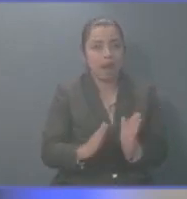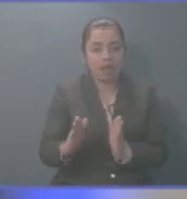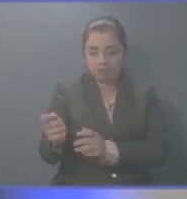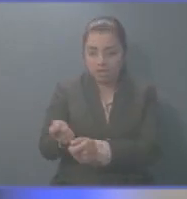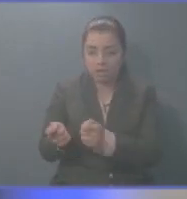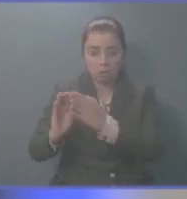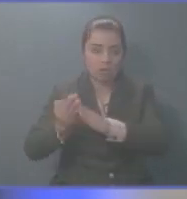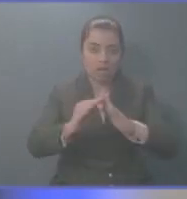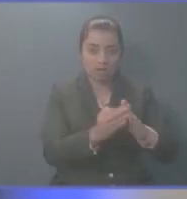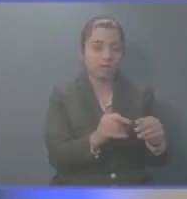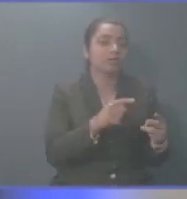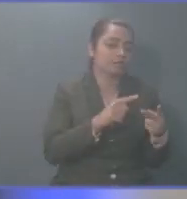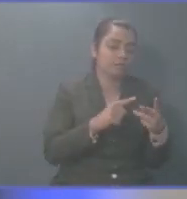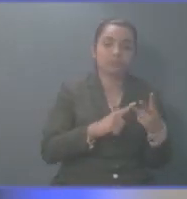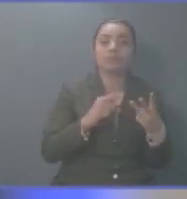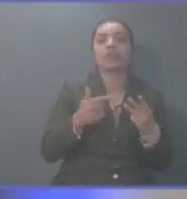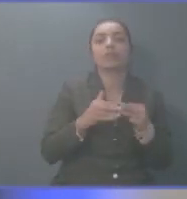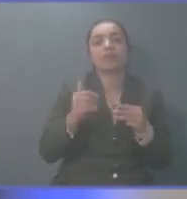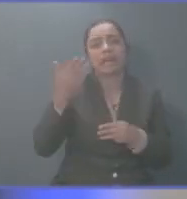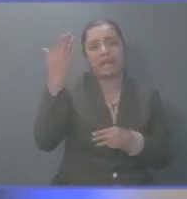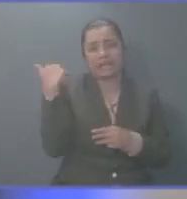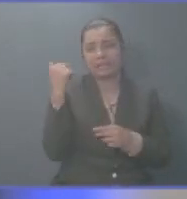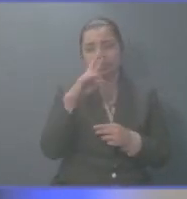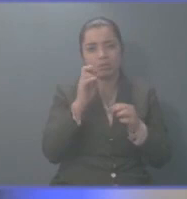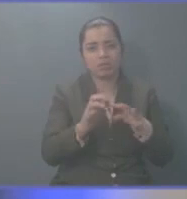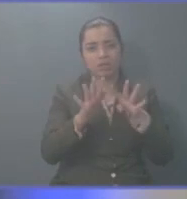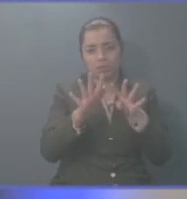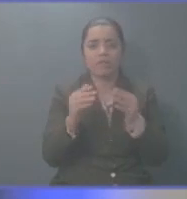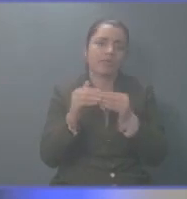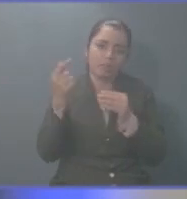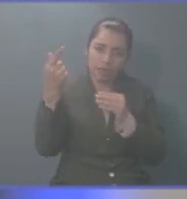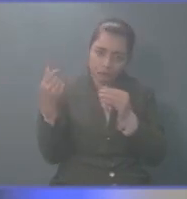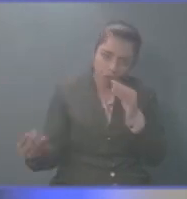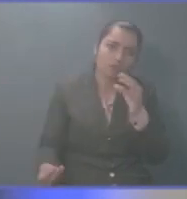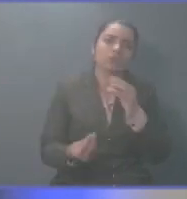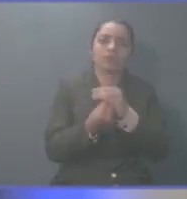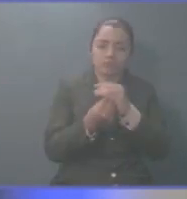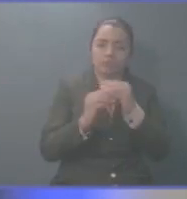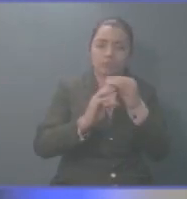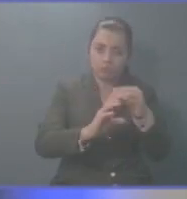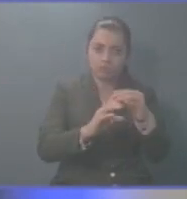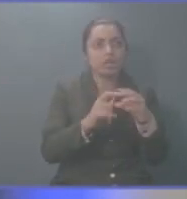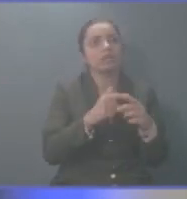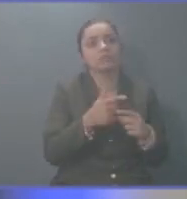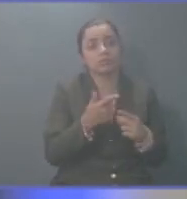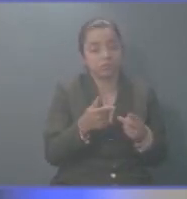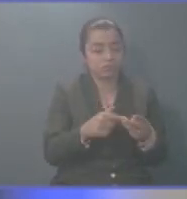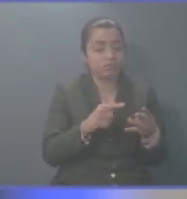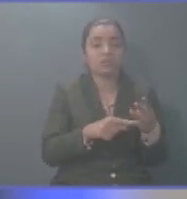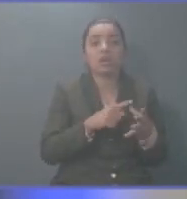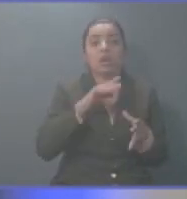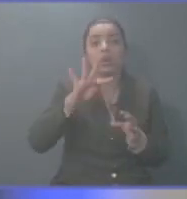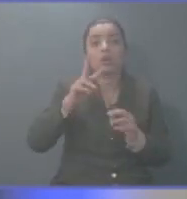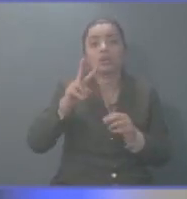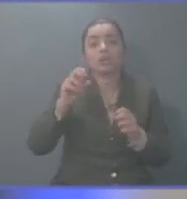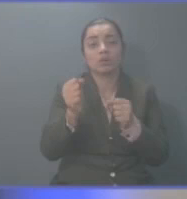7 meses de su gestión en el año 2019 con el presupuesto general de la Nación. Le aprobamos 42 millones de